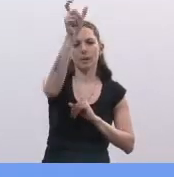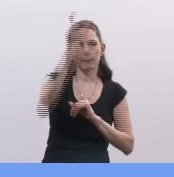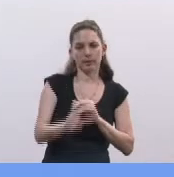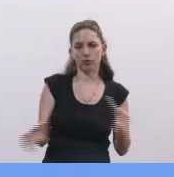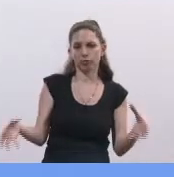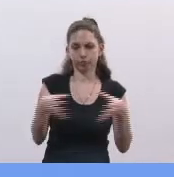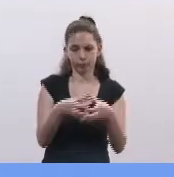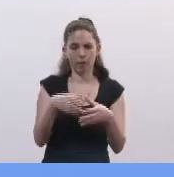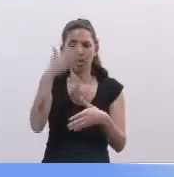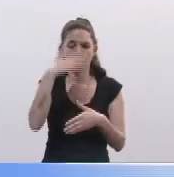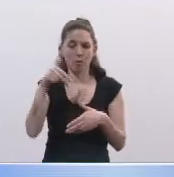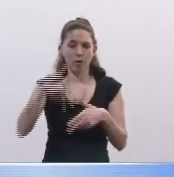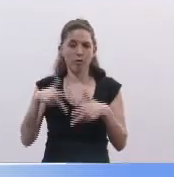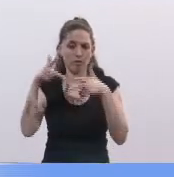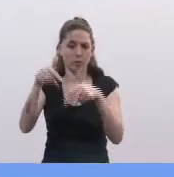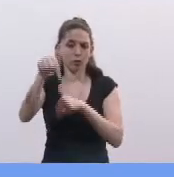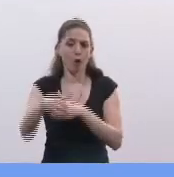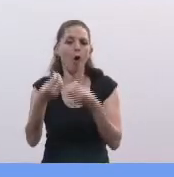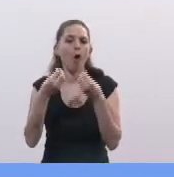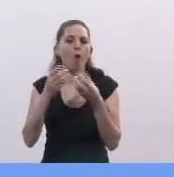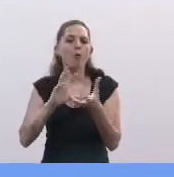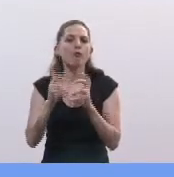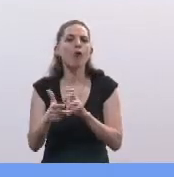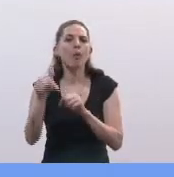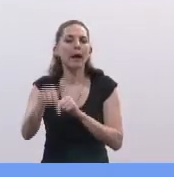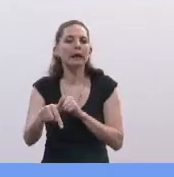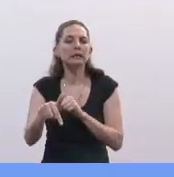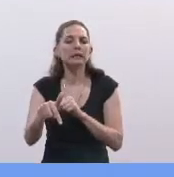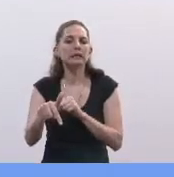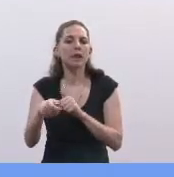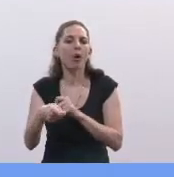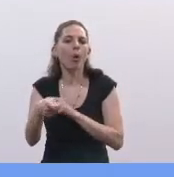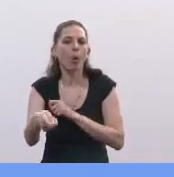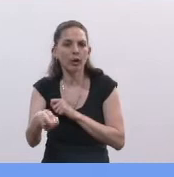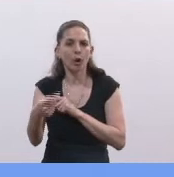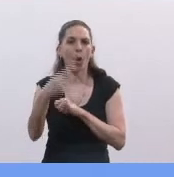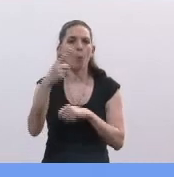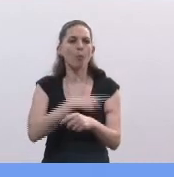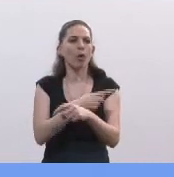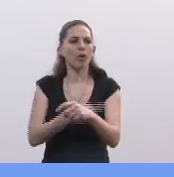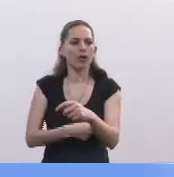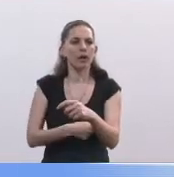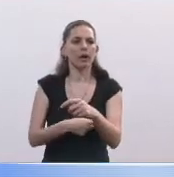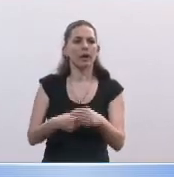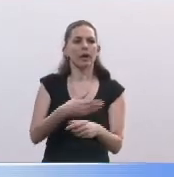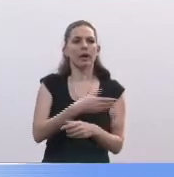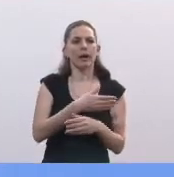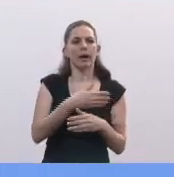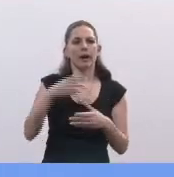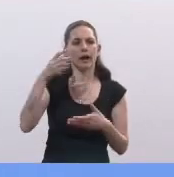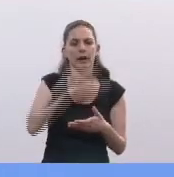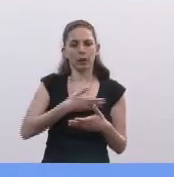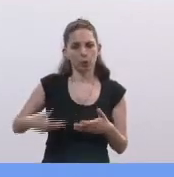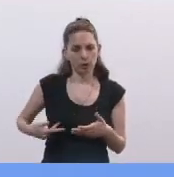Después vamos a lo que dijimos hoy. ¿Cómo se conforma el tribunal de enjuiciamiento? Un representante del Poder Ejecutivo, 3 de la